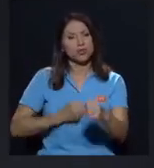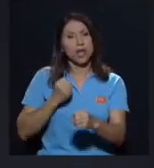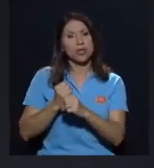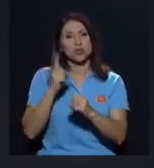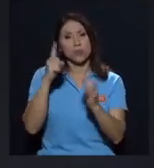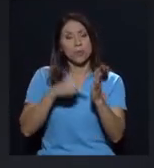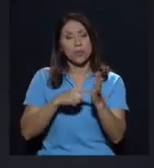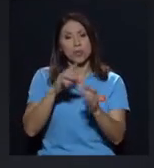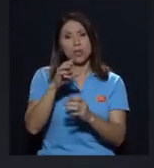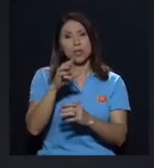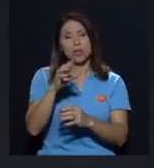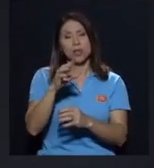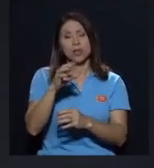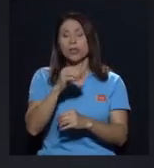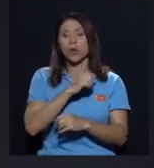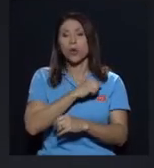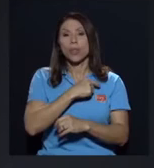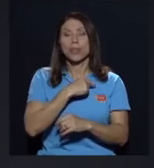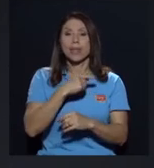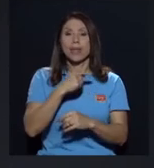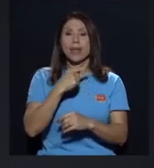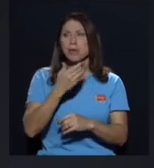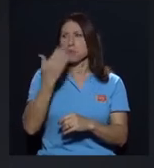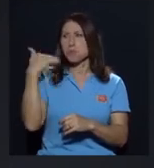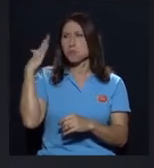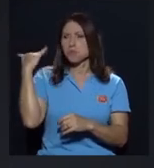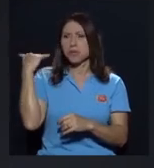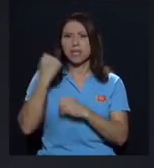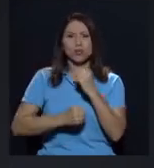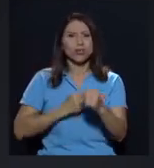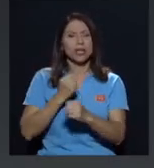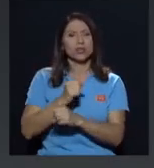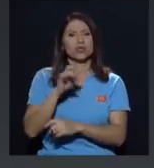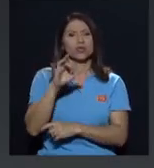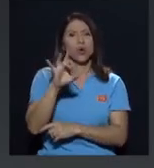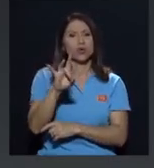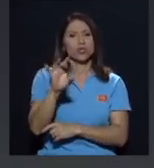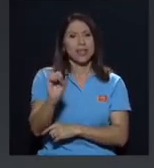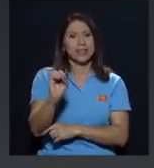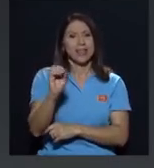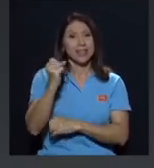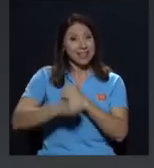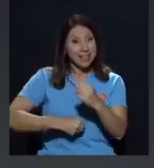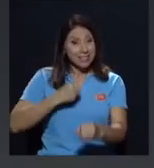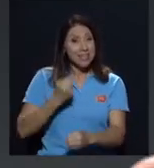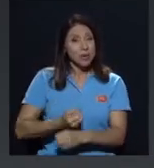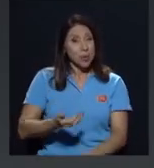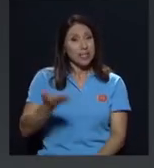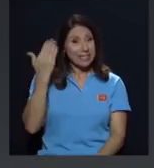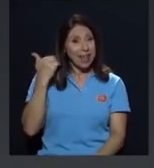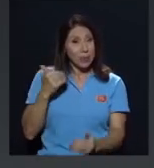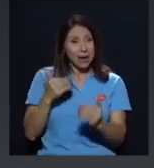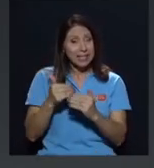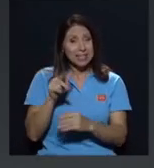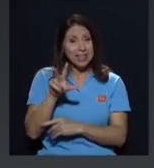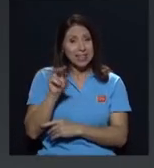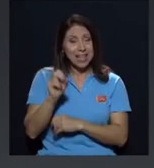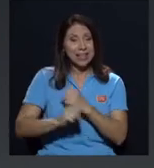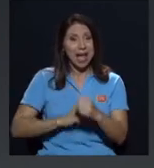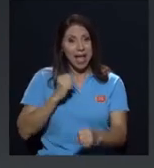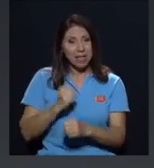pasado que ya son casi casi 30 años los sencillos tuvimos unas modificaciones